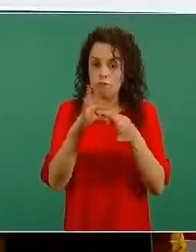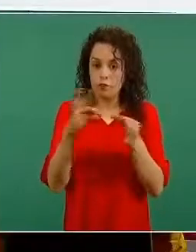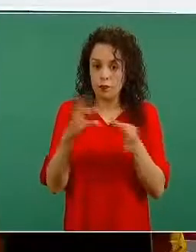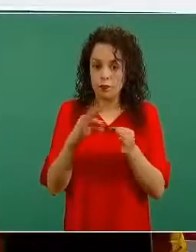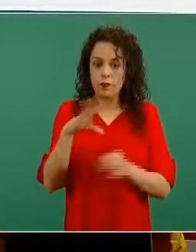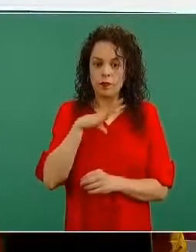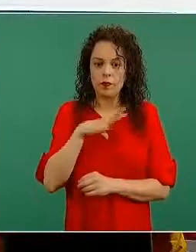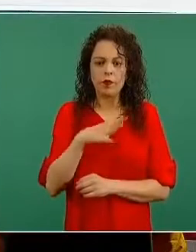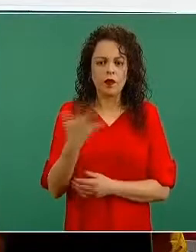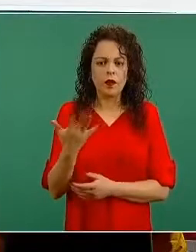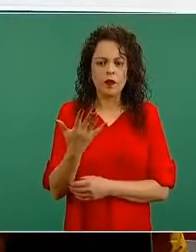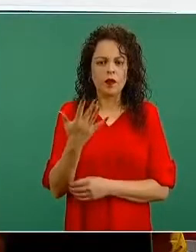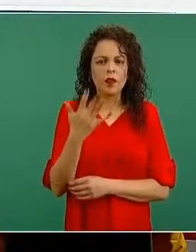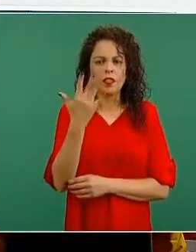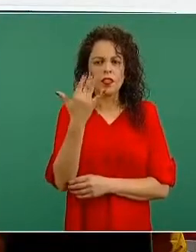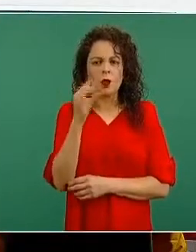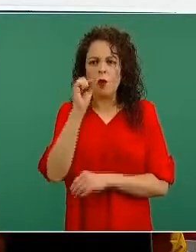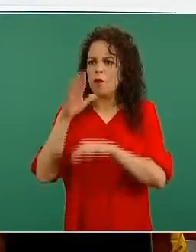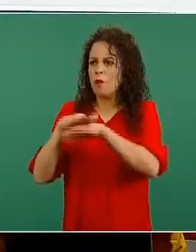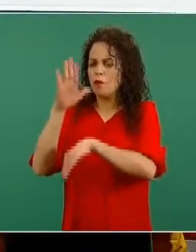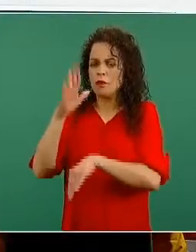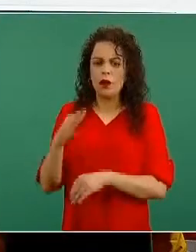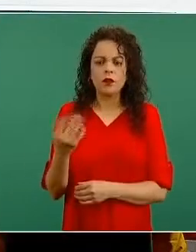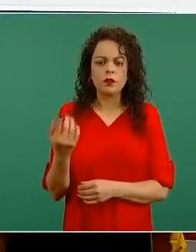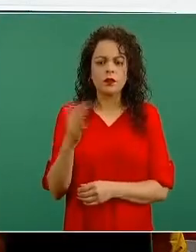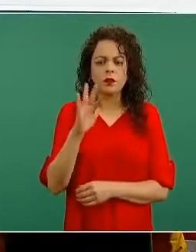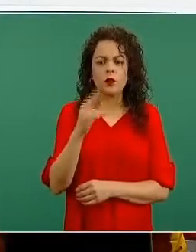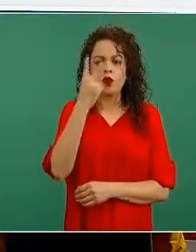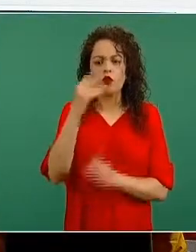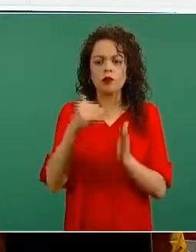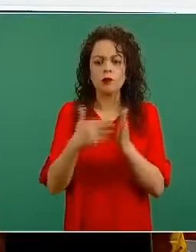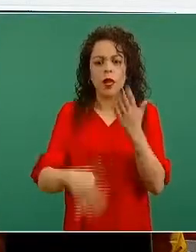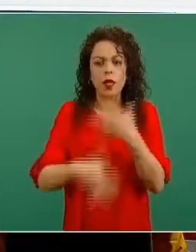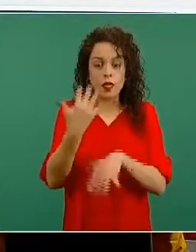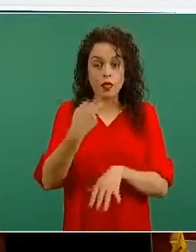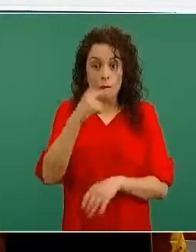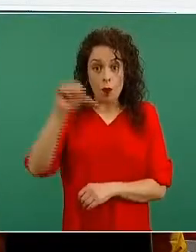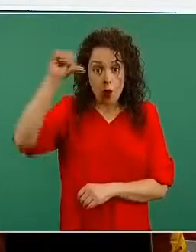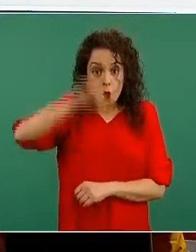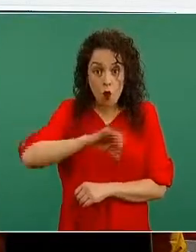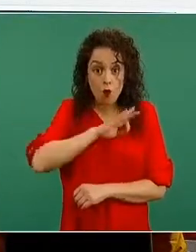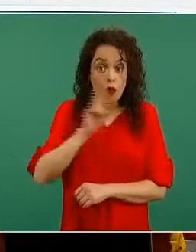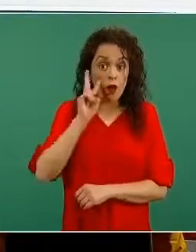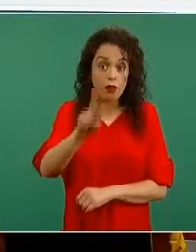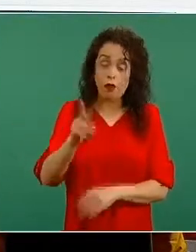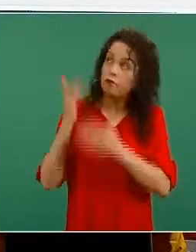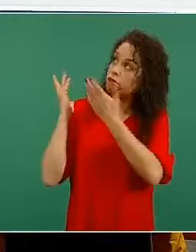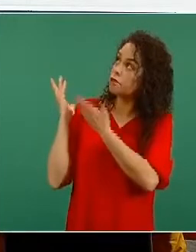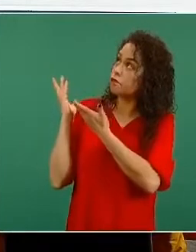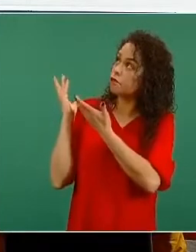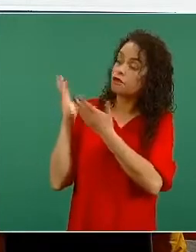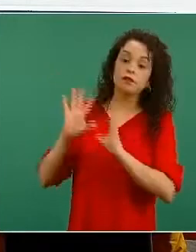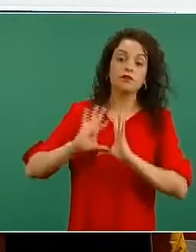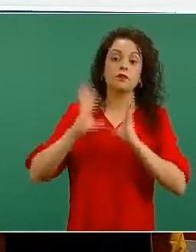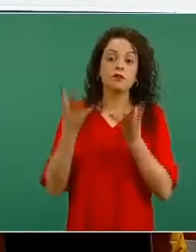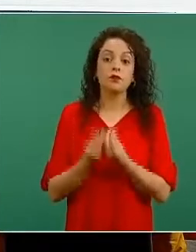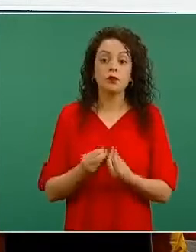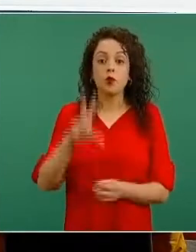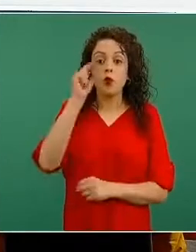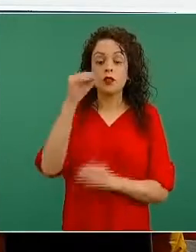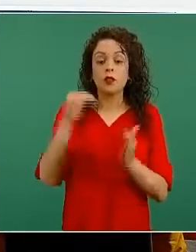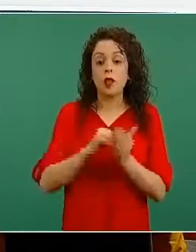poco más de 52,000 vacunas, 52,015, pero hoy vemos que se completaron